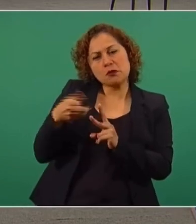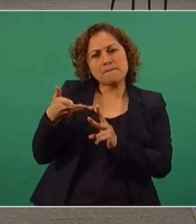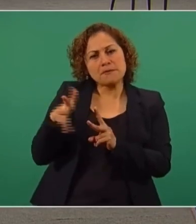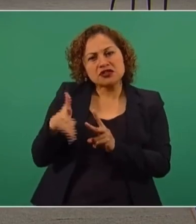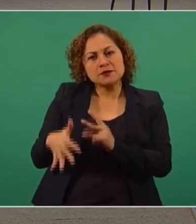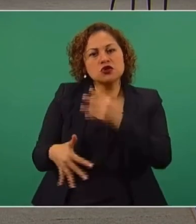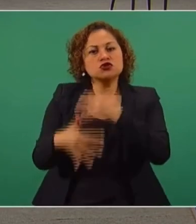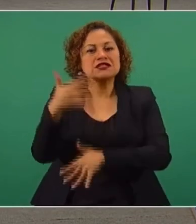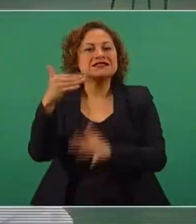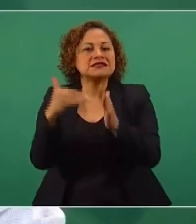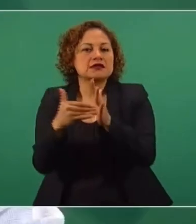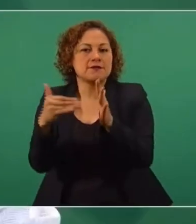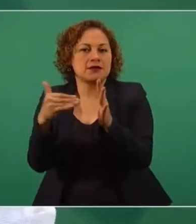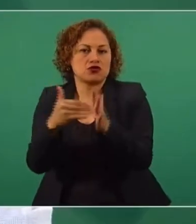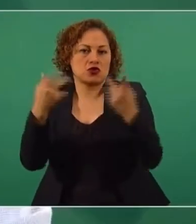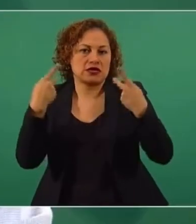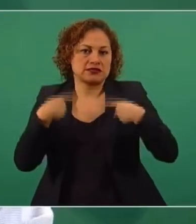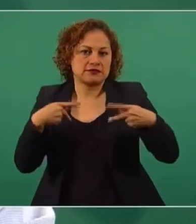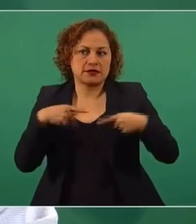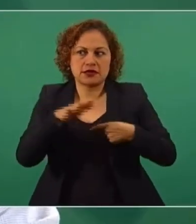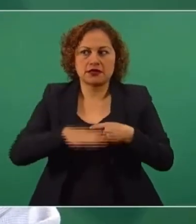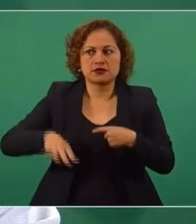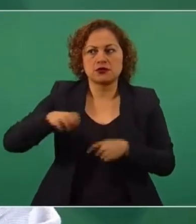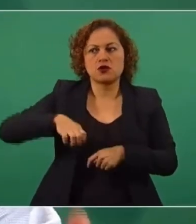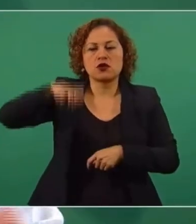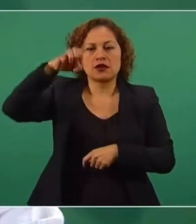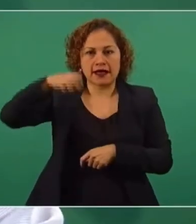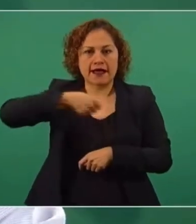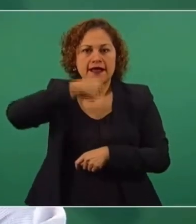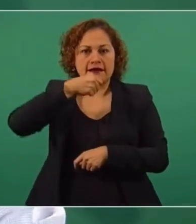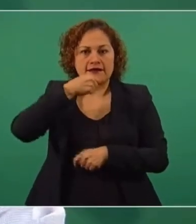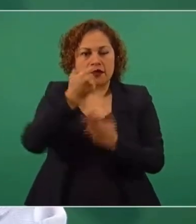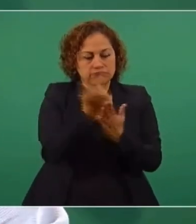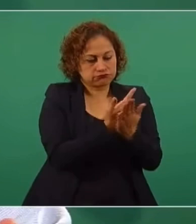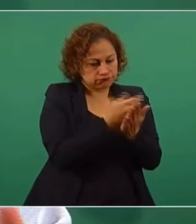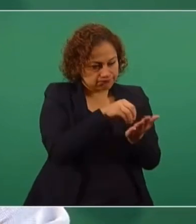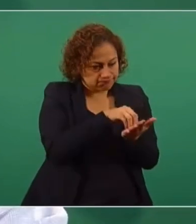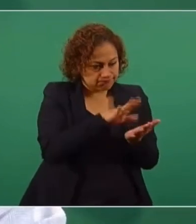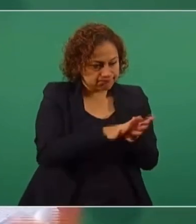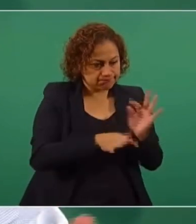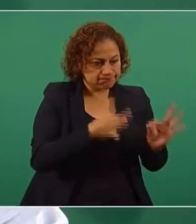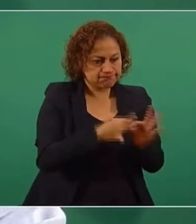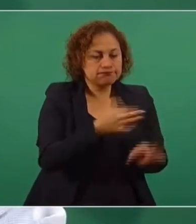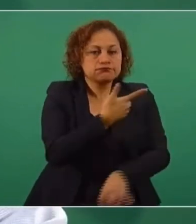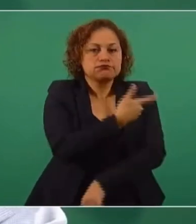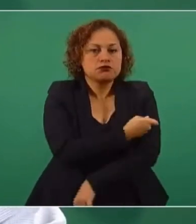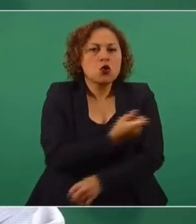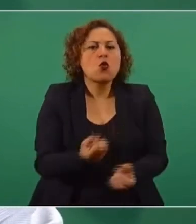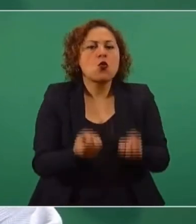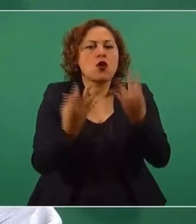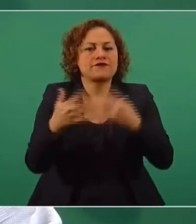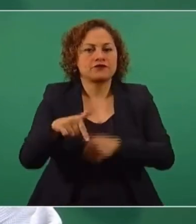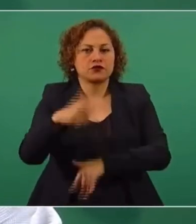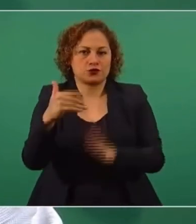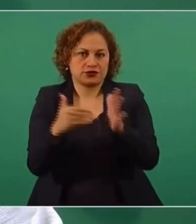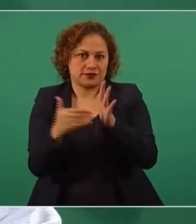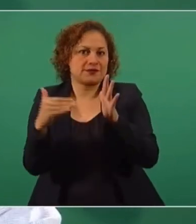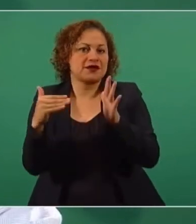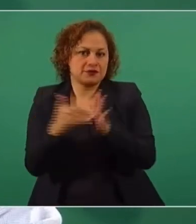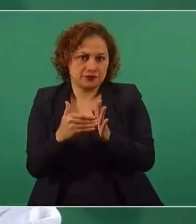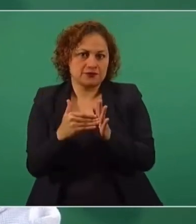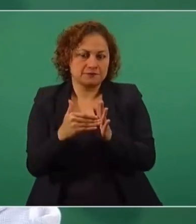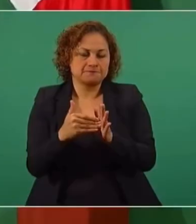y tuvimos una respuesta de cerca de 12 millones de personas que se vacunaron. Empezamos a ver, conforme empezó la vacunación en el